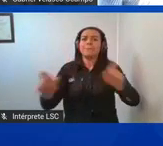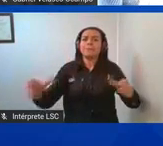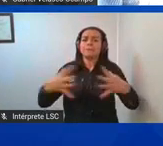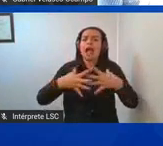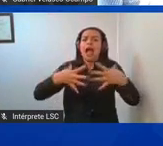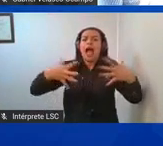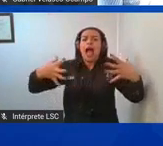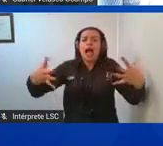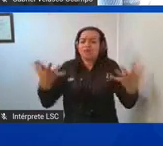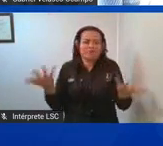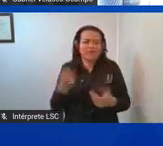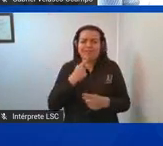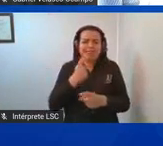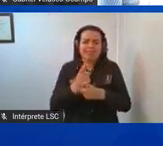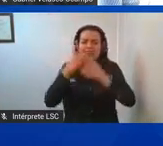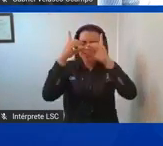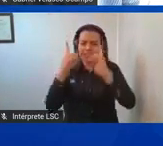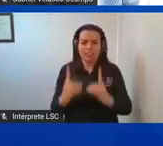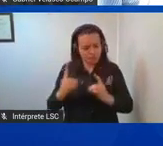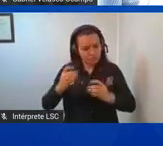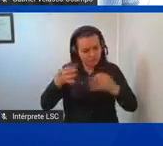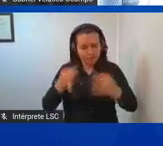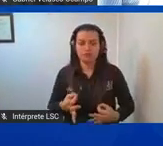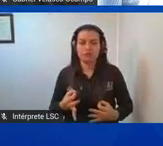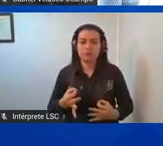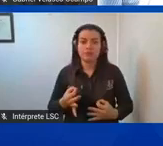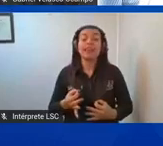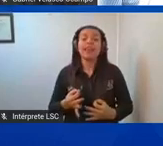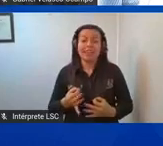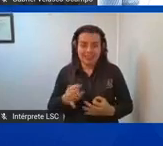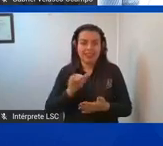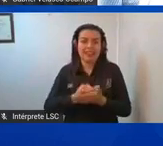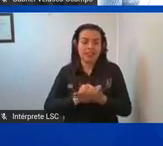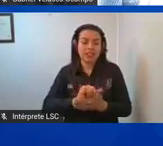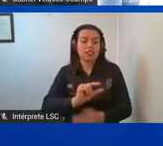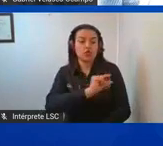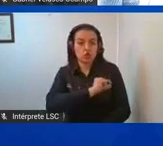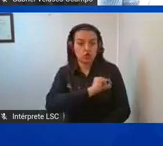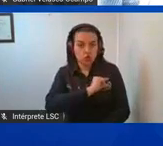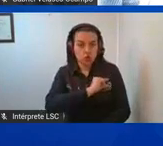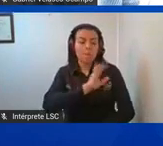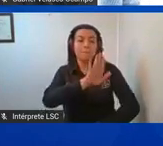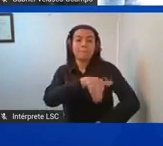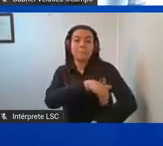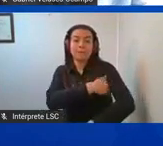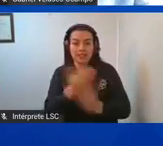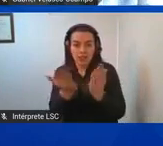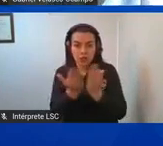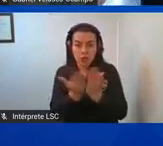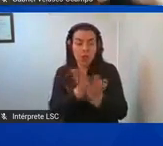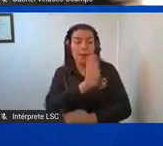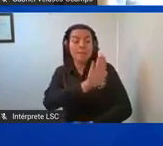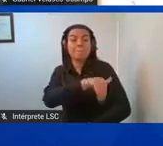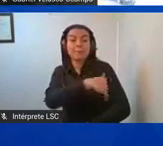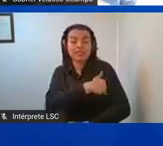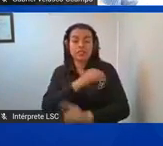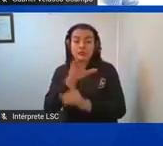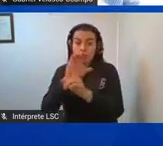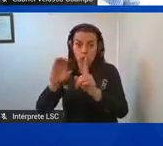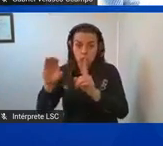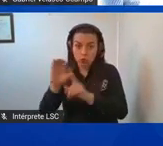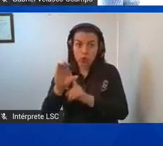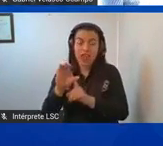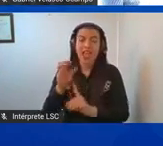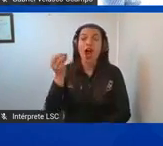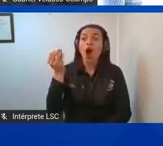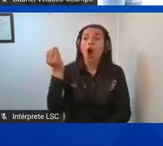no puede tomar decisiones. Pero el INSOR, el Ministerio de Educación, el Ministerio de Cultura, el Consejo como él